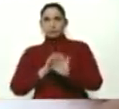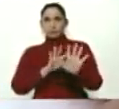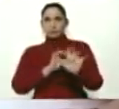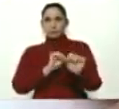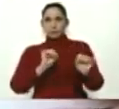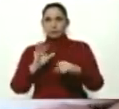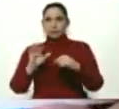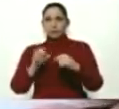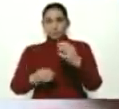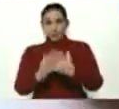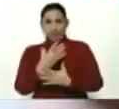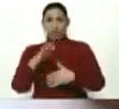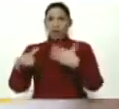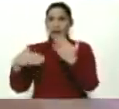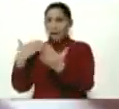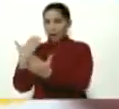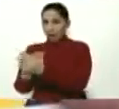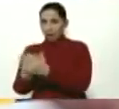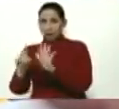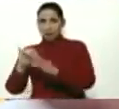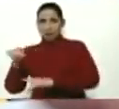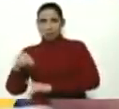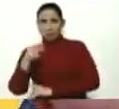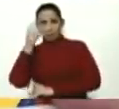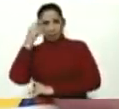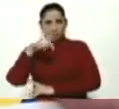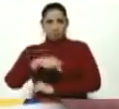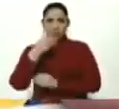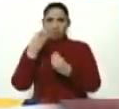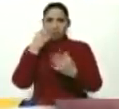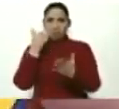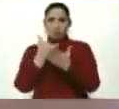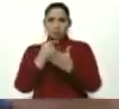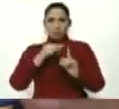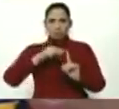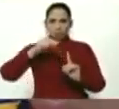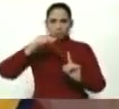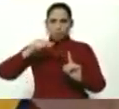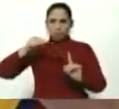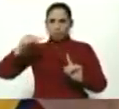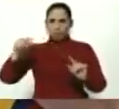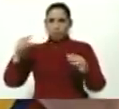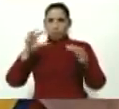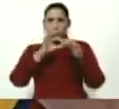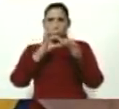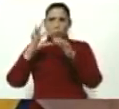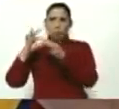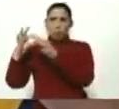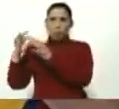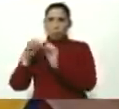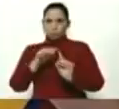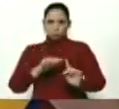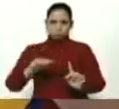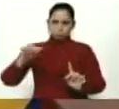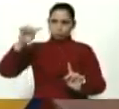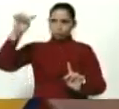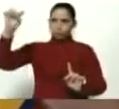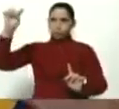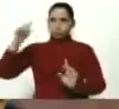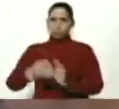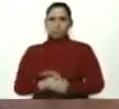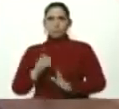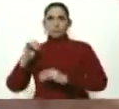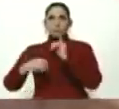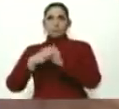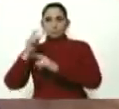mayo hasta el 6 de junio, hasta el día de hoy. Fíjense cómo las curvas están juntas. La curva azul es la curva de los pacientes